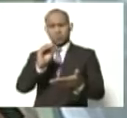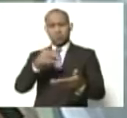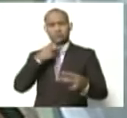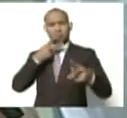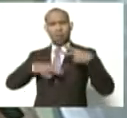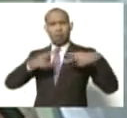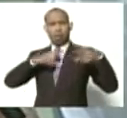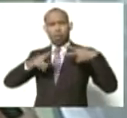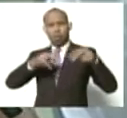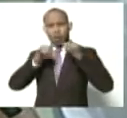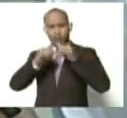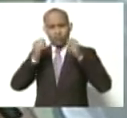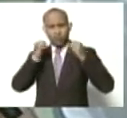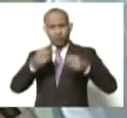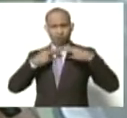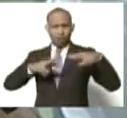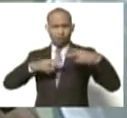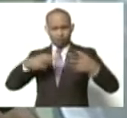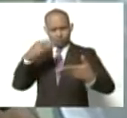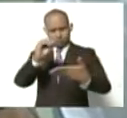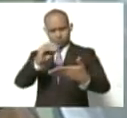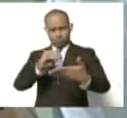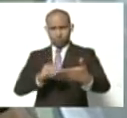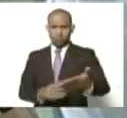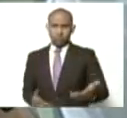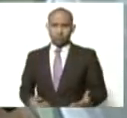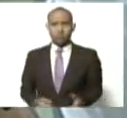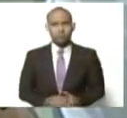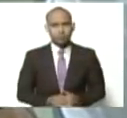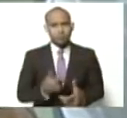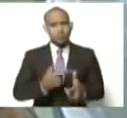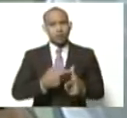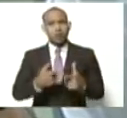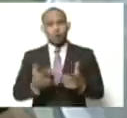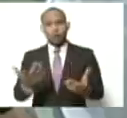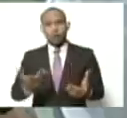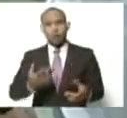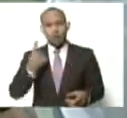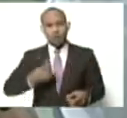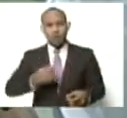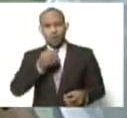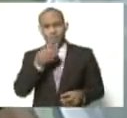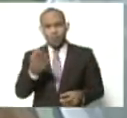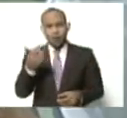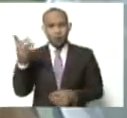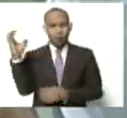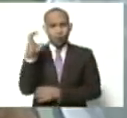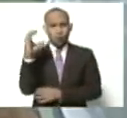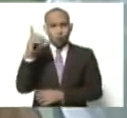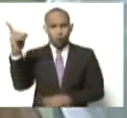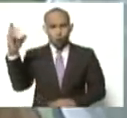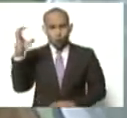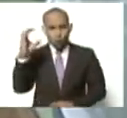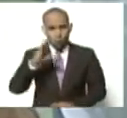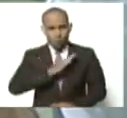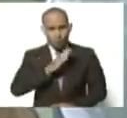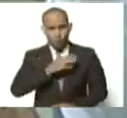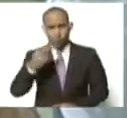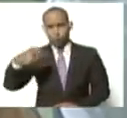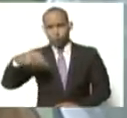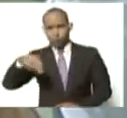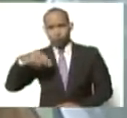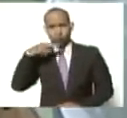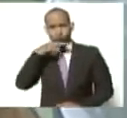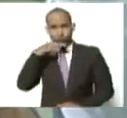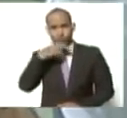la evidencia, los testimonios y la realidad. Así que sería bien bueno que la Fiscalía de Colombia no espere a octubre, noviembre,